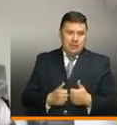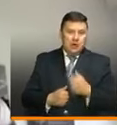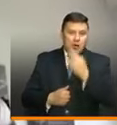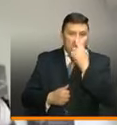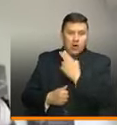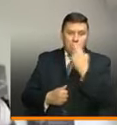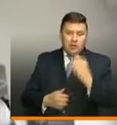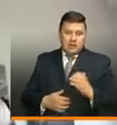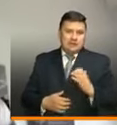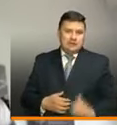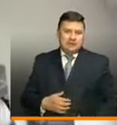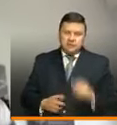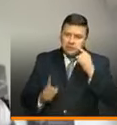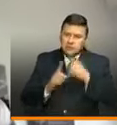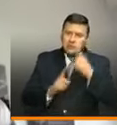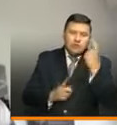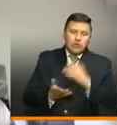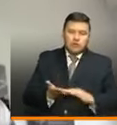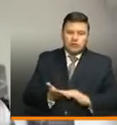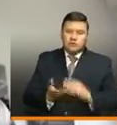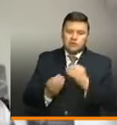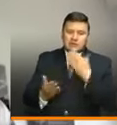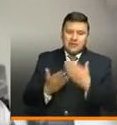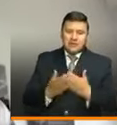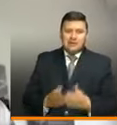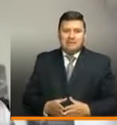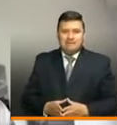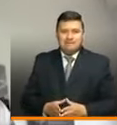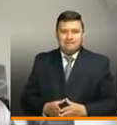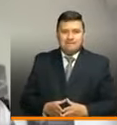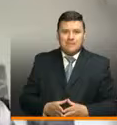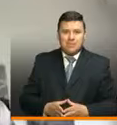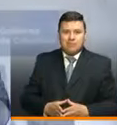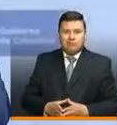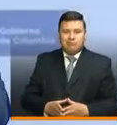compromiso ciudadano de buscar soluciones. Muchas gracias.